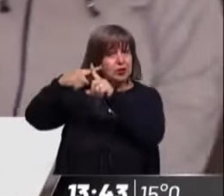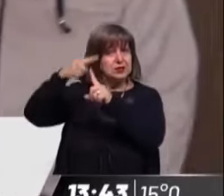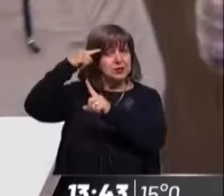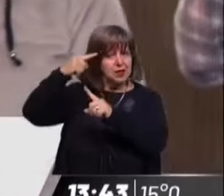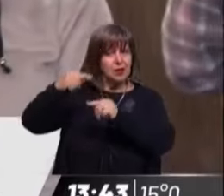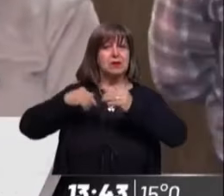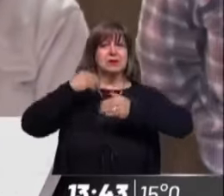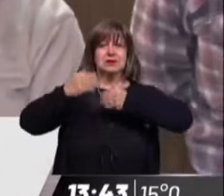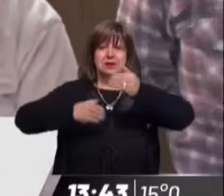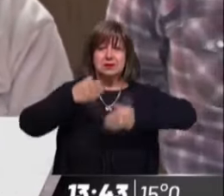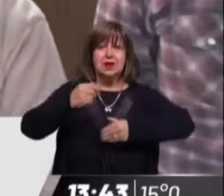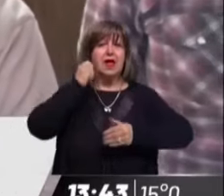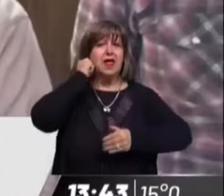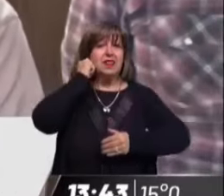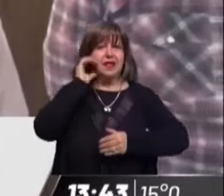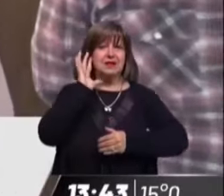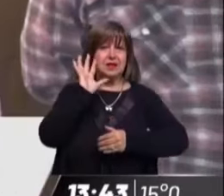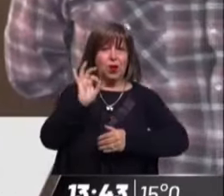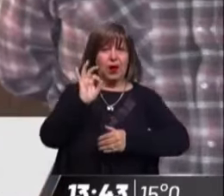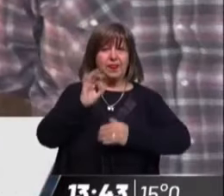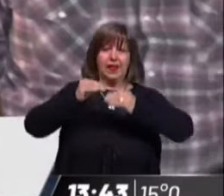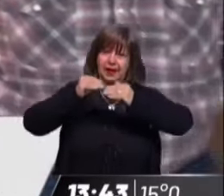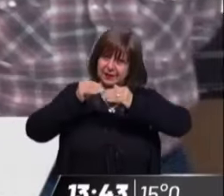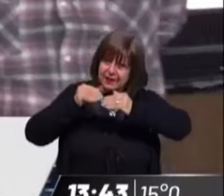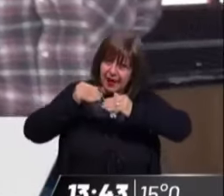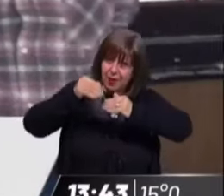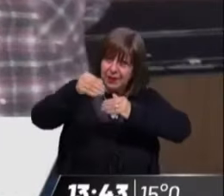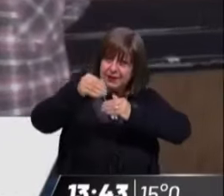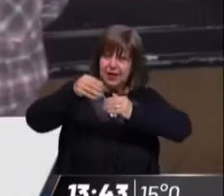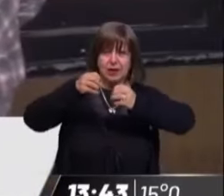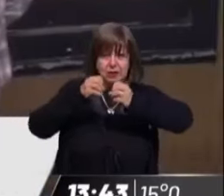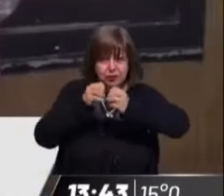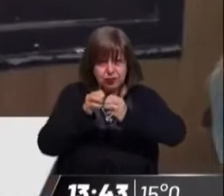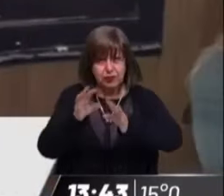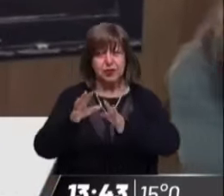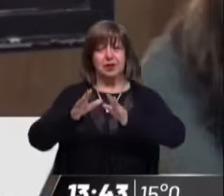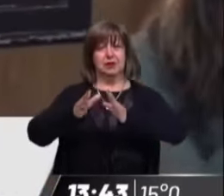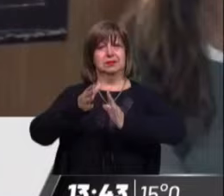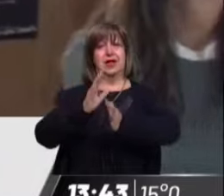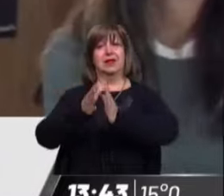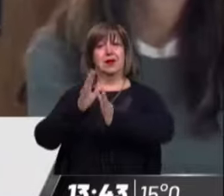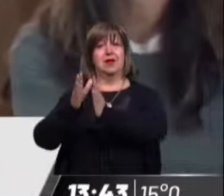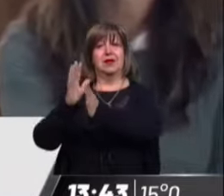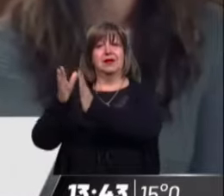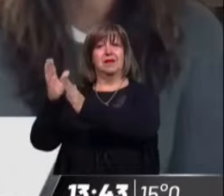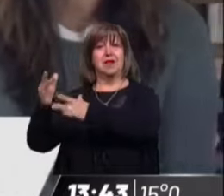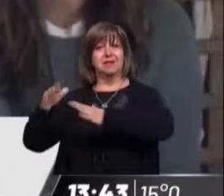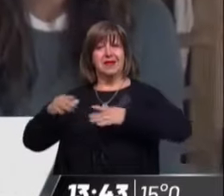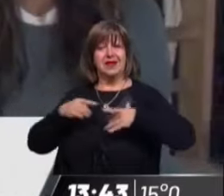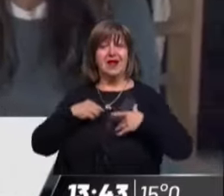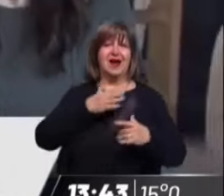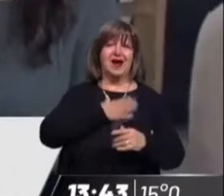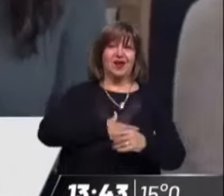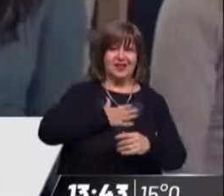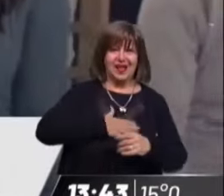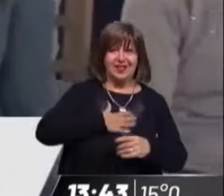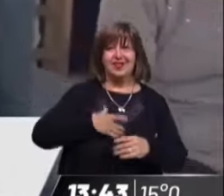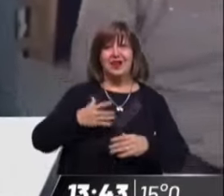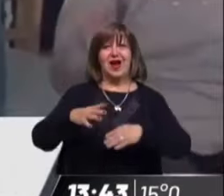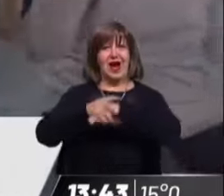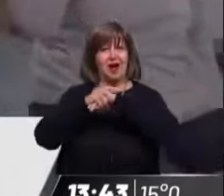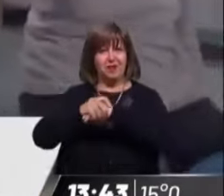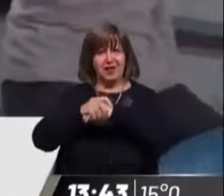llegar más grande para comenzar con todo esto. A los 50 hay que comenzar a hacer con la prevención y bueno. Chicos, ¿nos dejan un saludito?